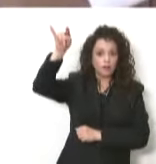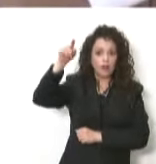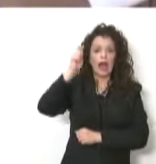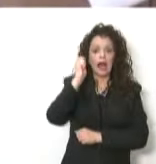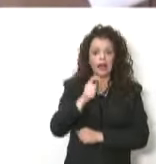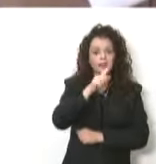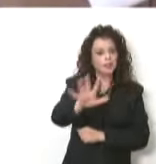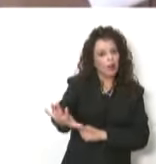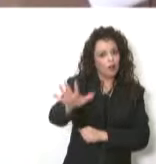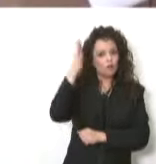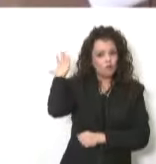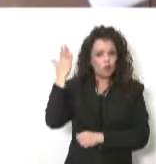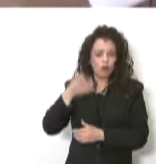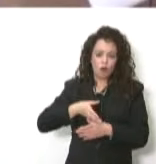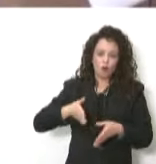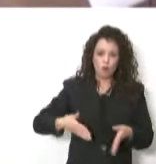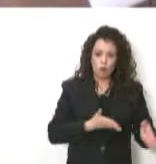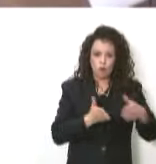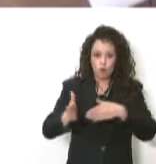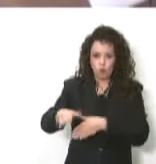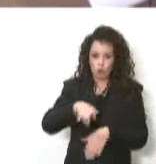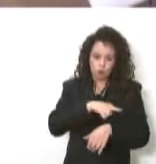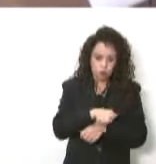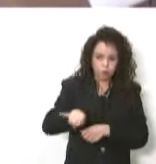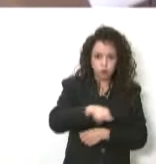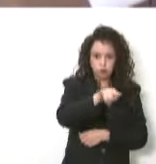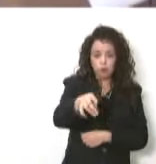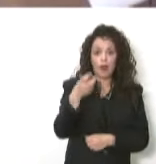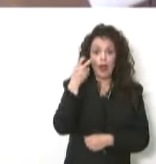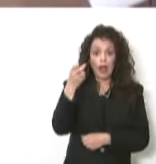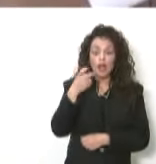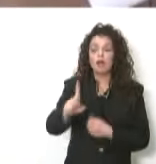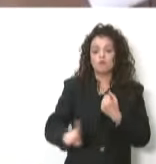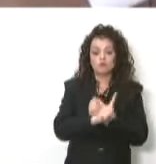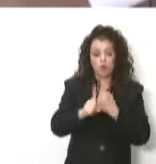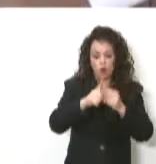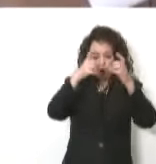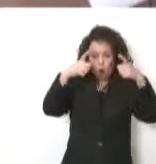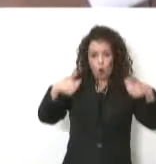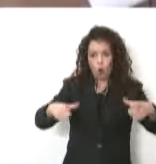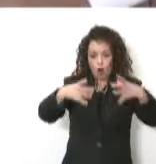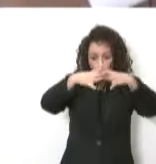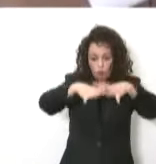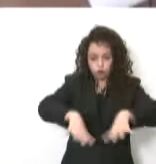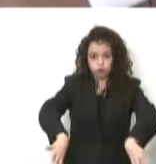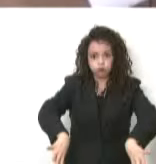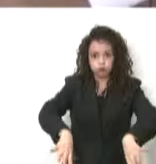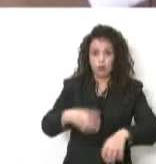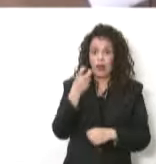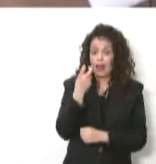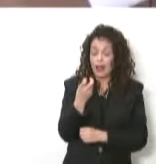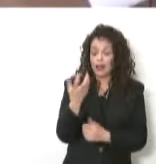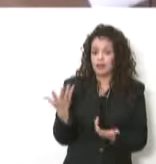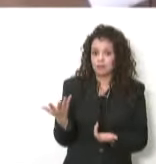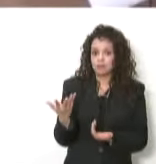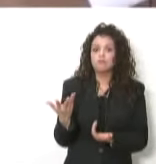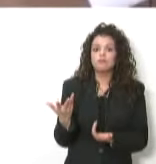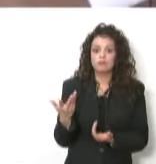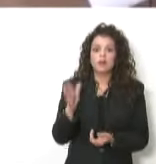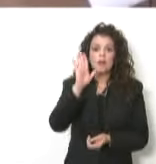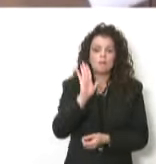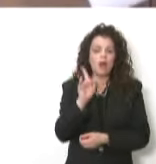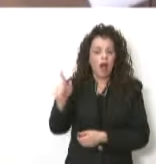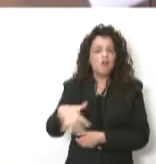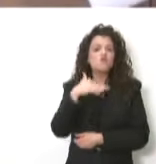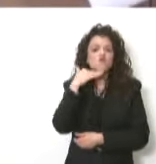la que señaló diversas irregularidades que ocasionaron el socavón. Documentó también negligencia y posible corrupción en la